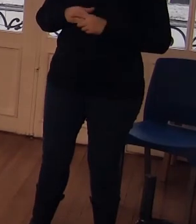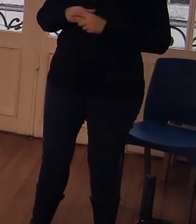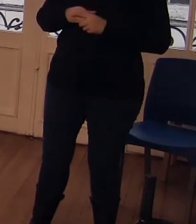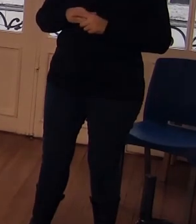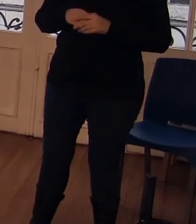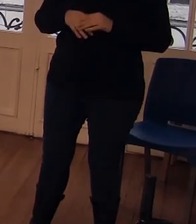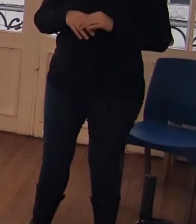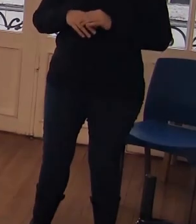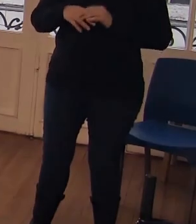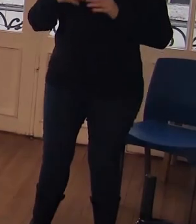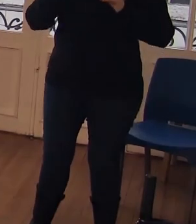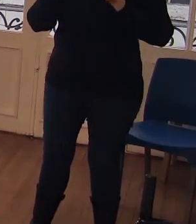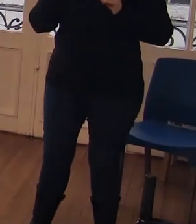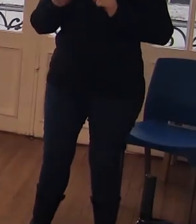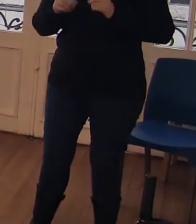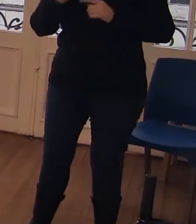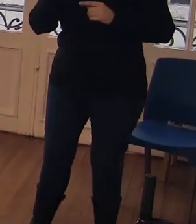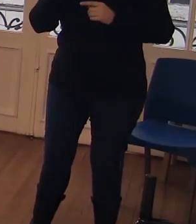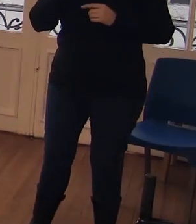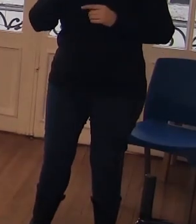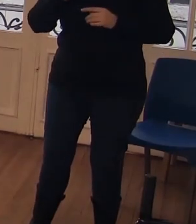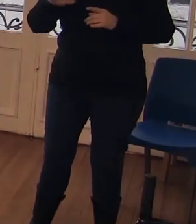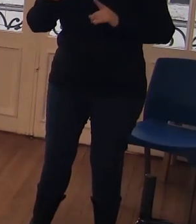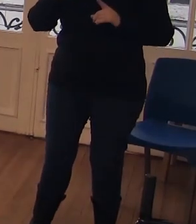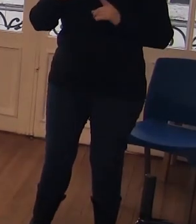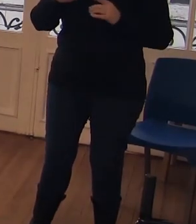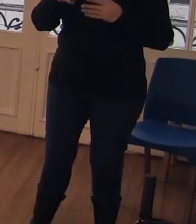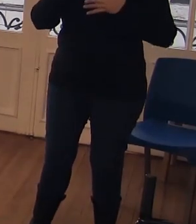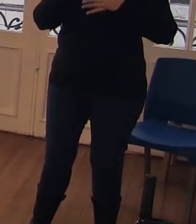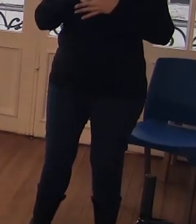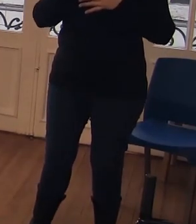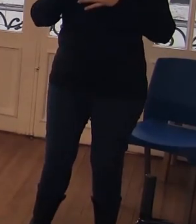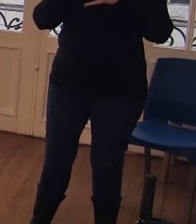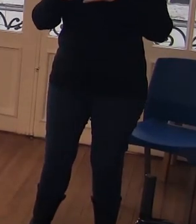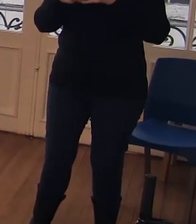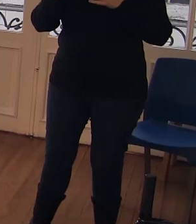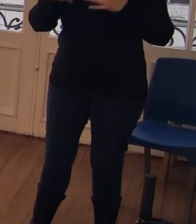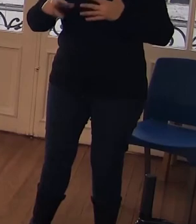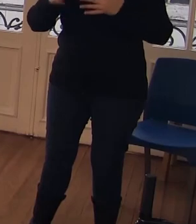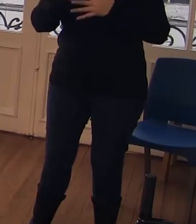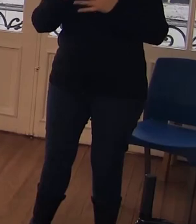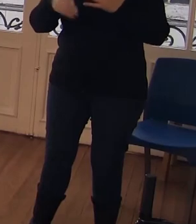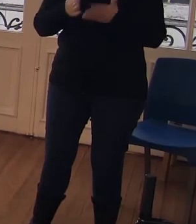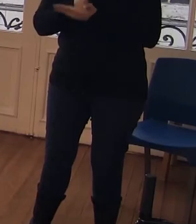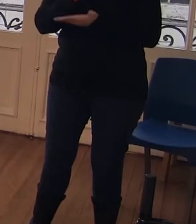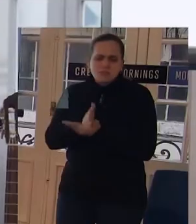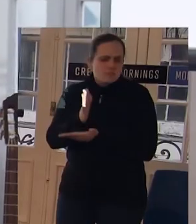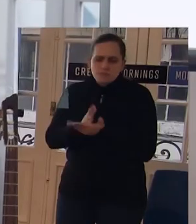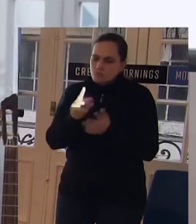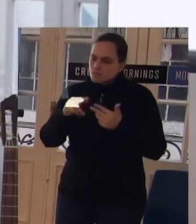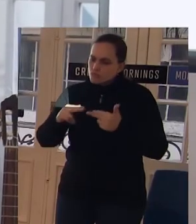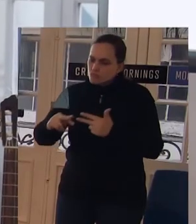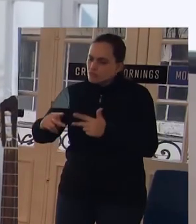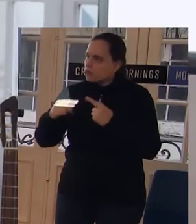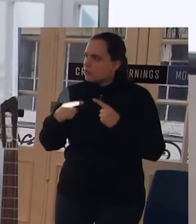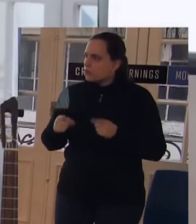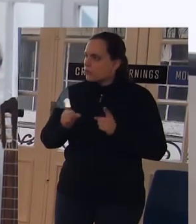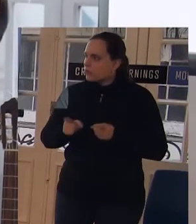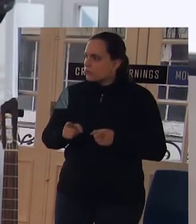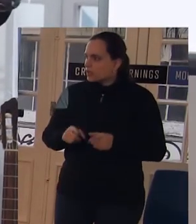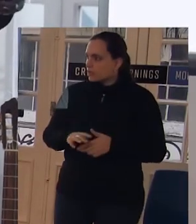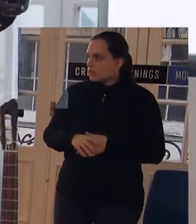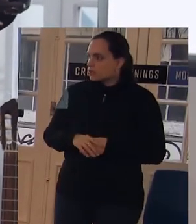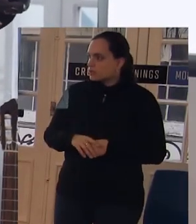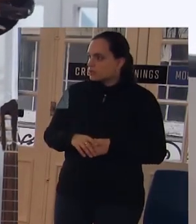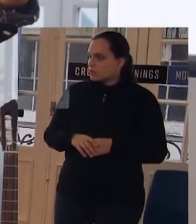a entender algunas cosas, que los pasos eran los mismos pasos, que yo me tenía que tratar,